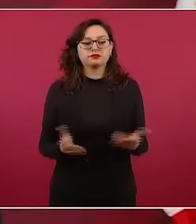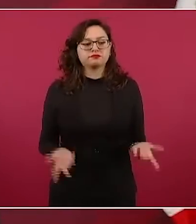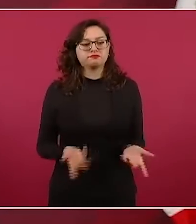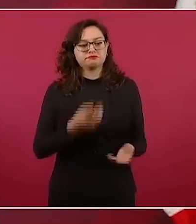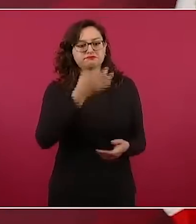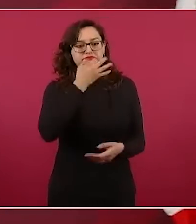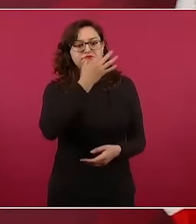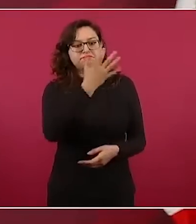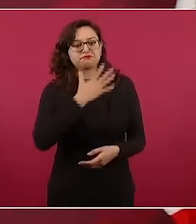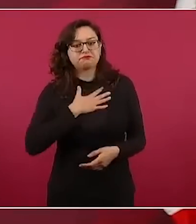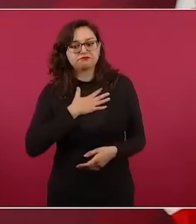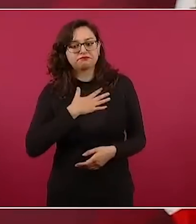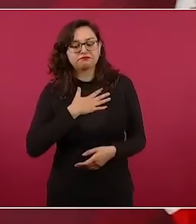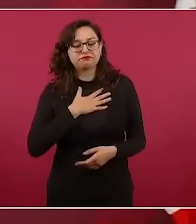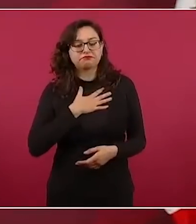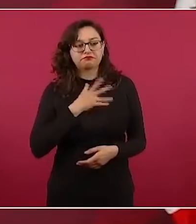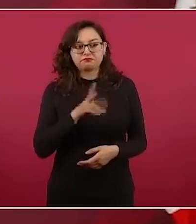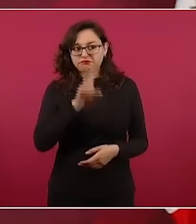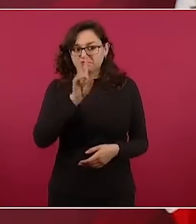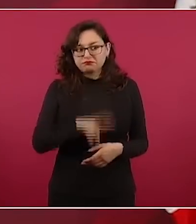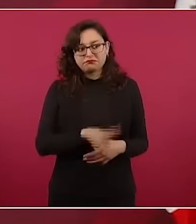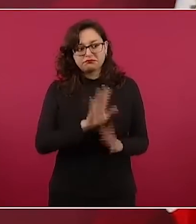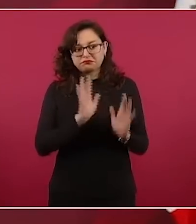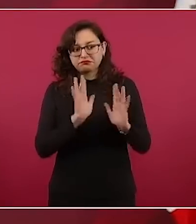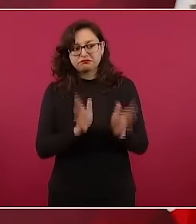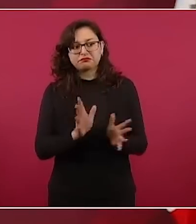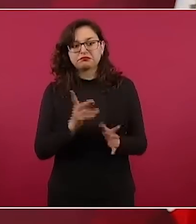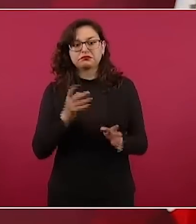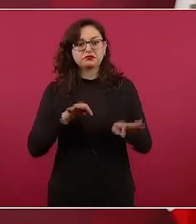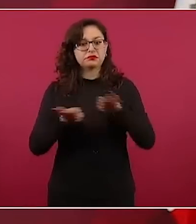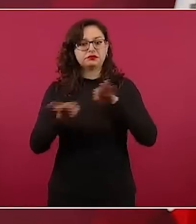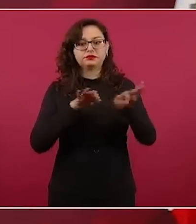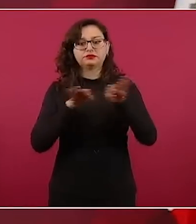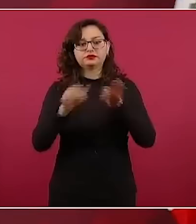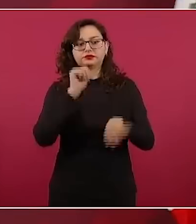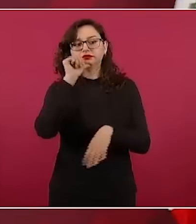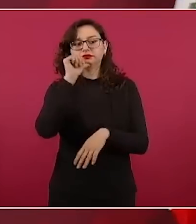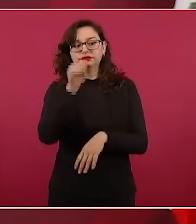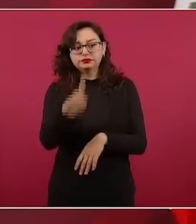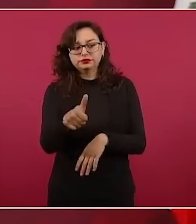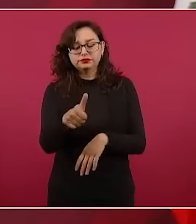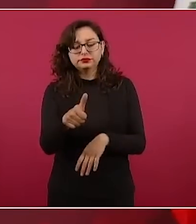o es como lo dijo Chong ayer,